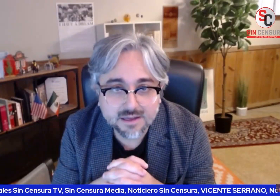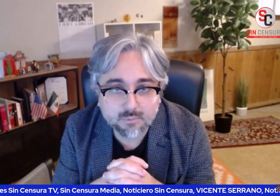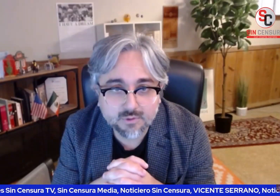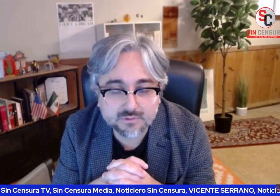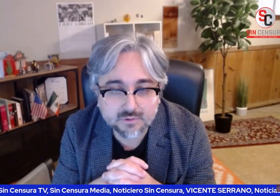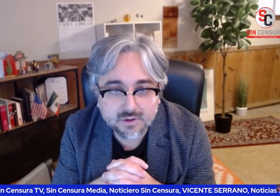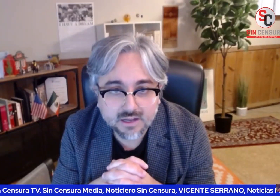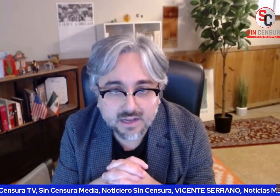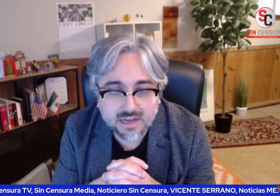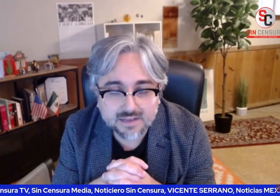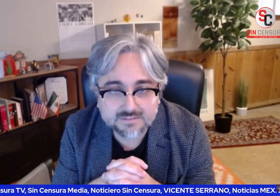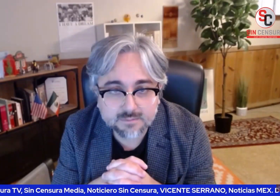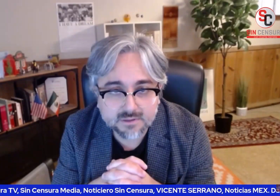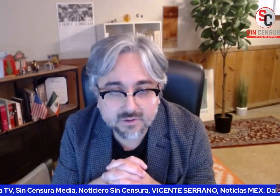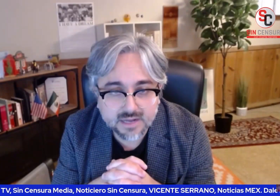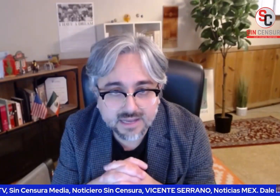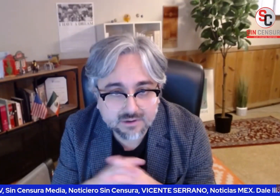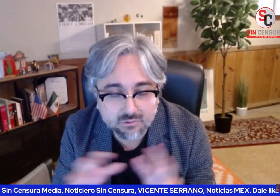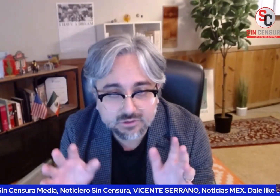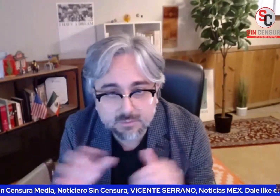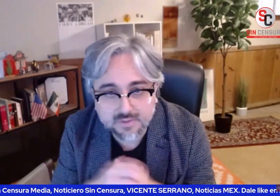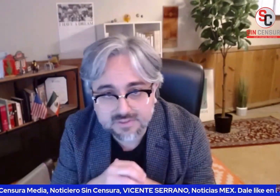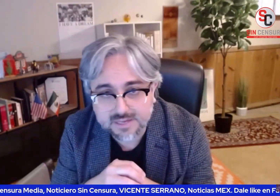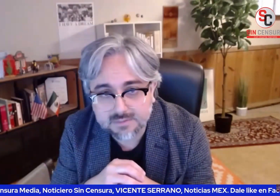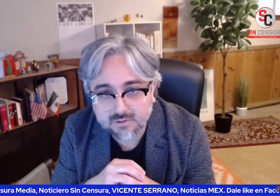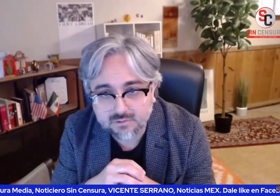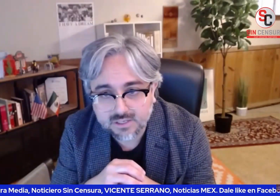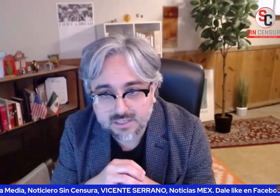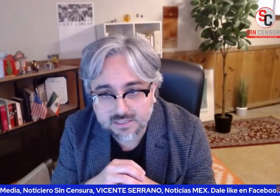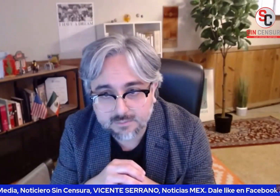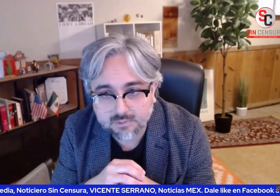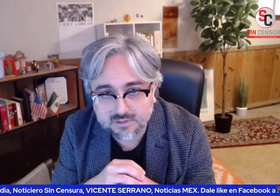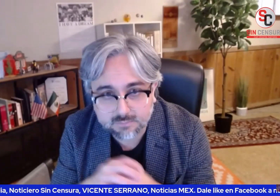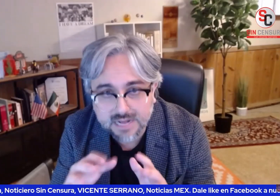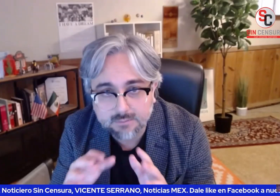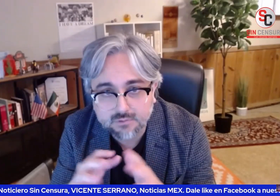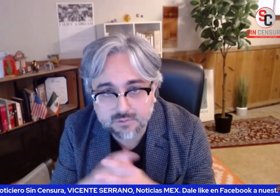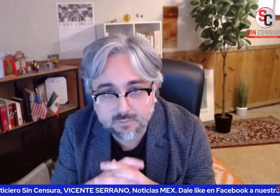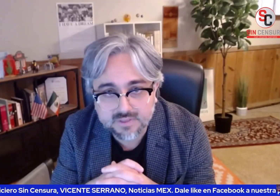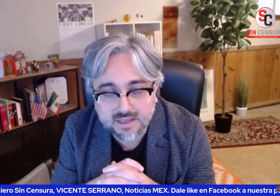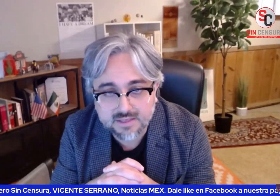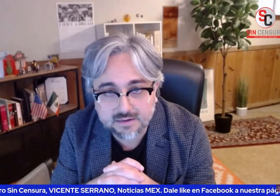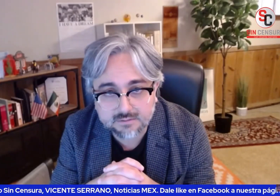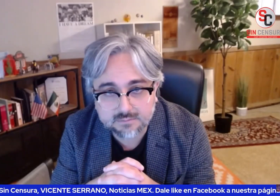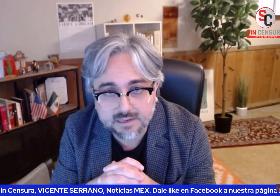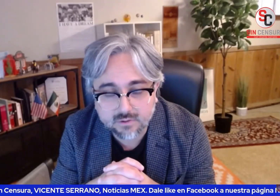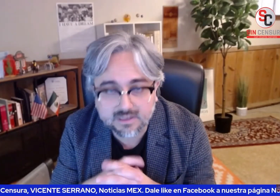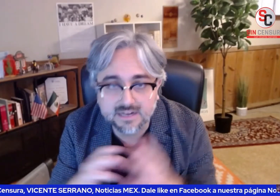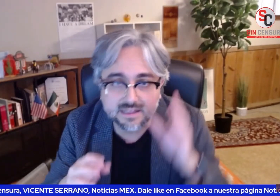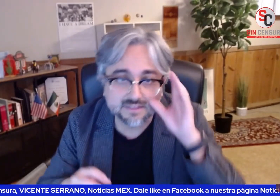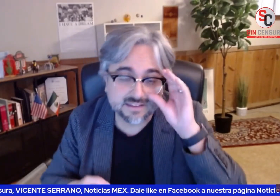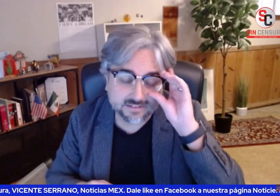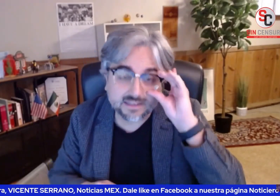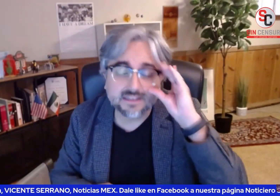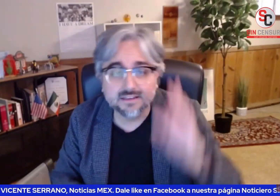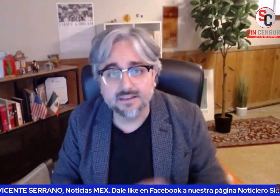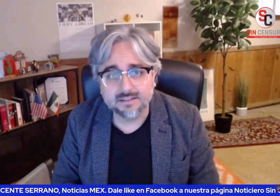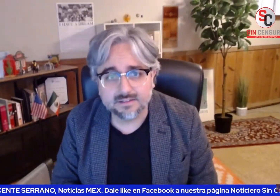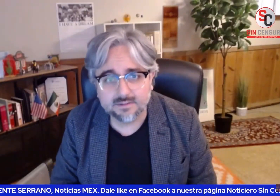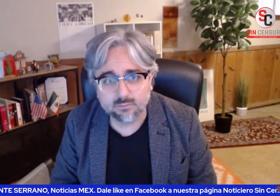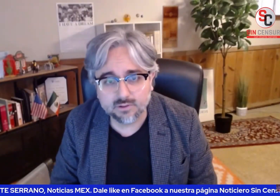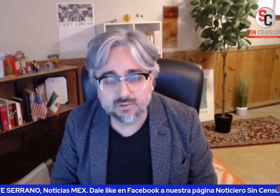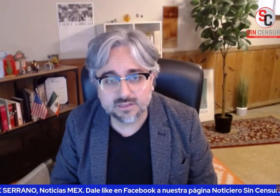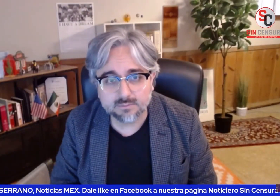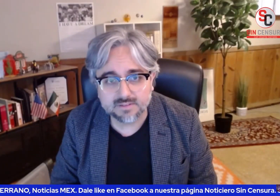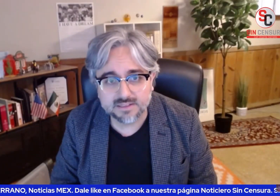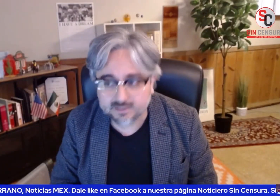ha puesto a este personaje en otro tipo de términos y que pues esperamos se pueda dar mejor claridad desde aquí, desde